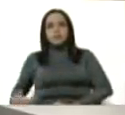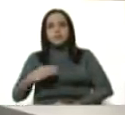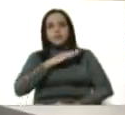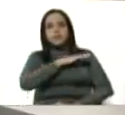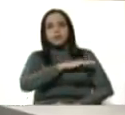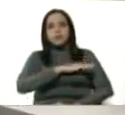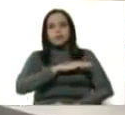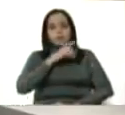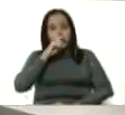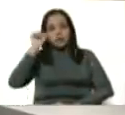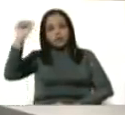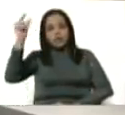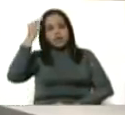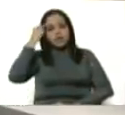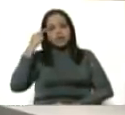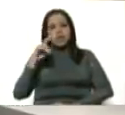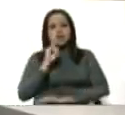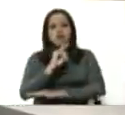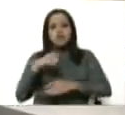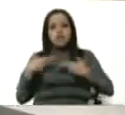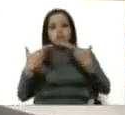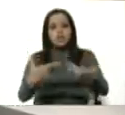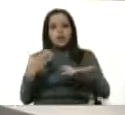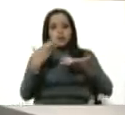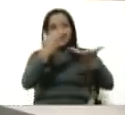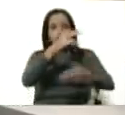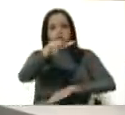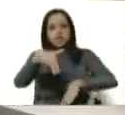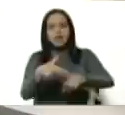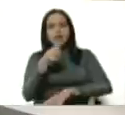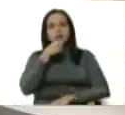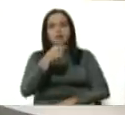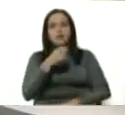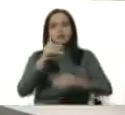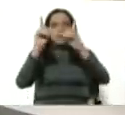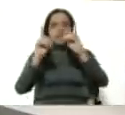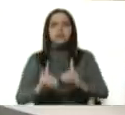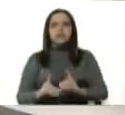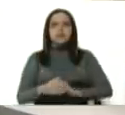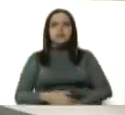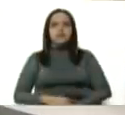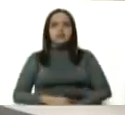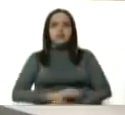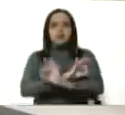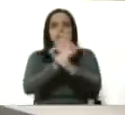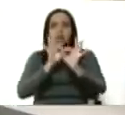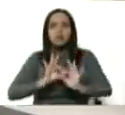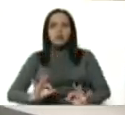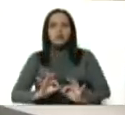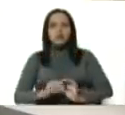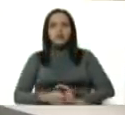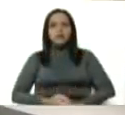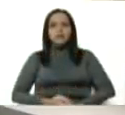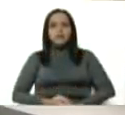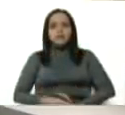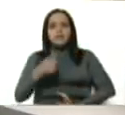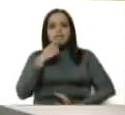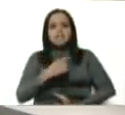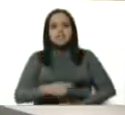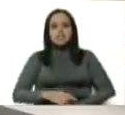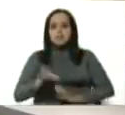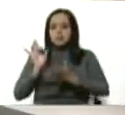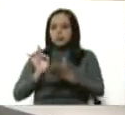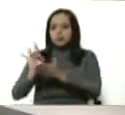lunes, entregando el Premio Nacional de Periodismo, de decidir de forma soberana declarar persona no grata y darle